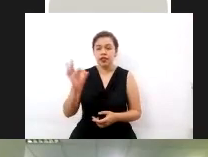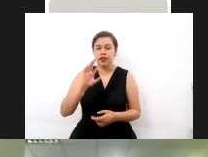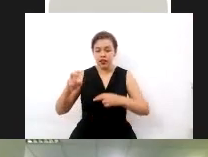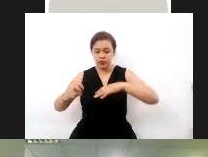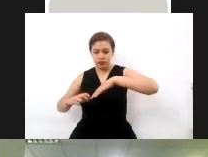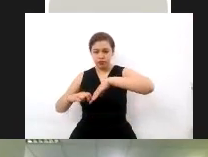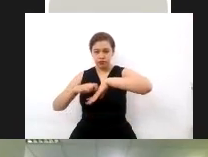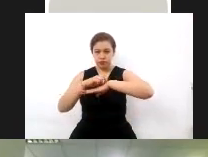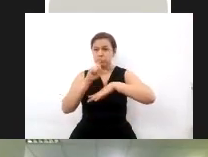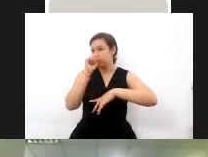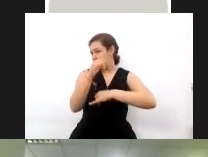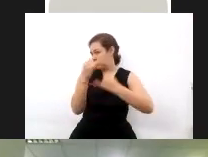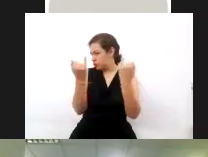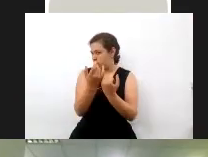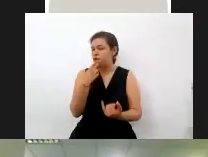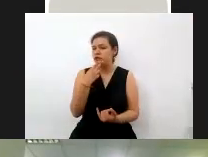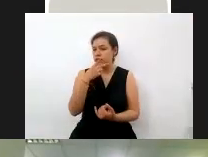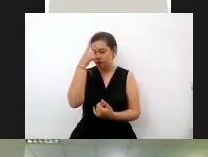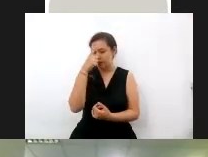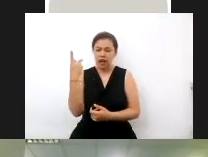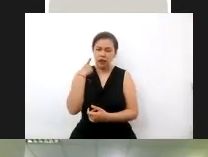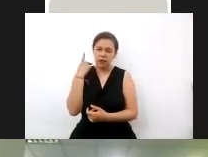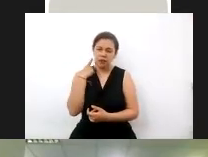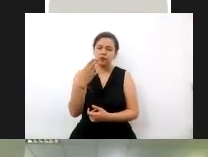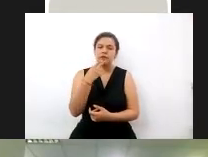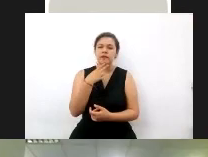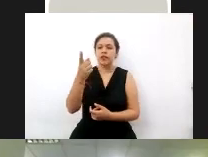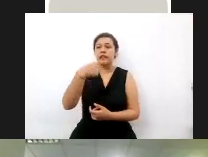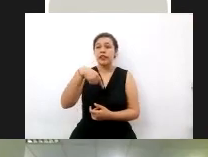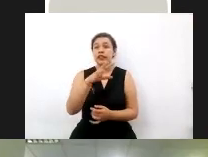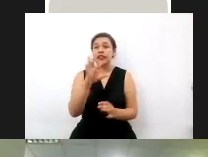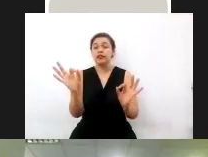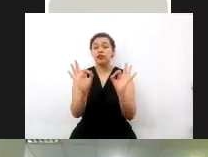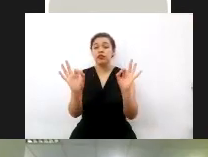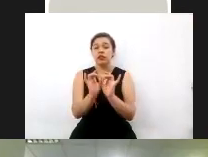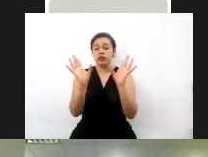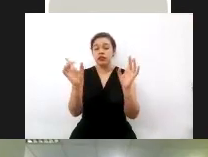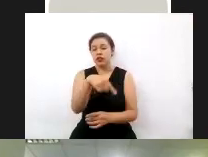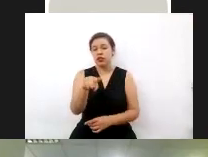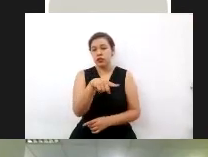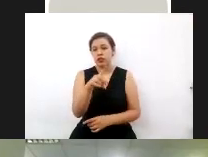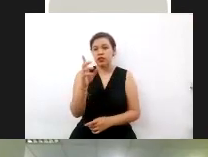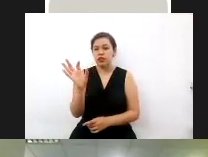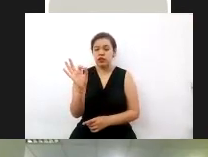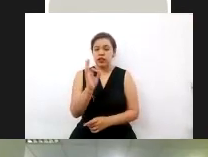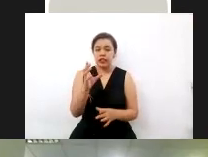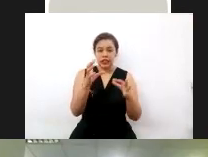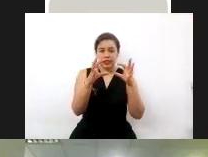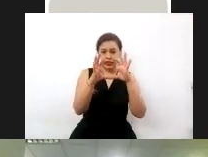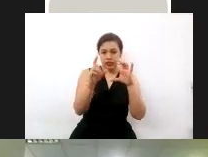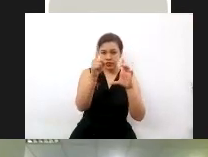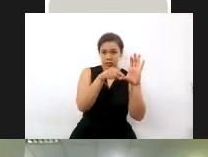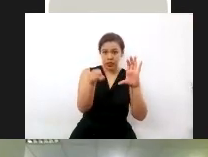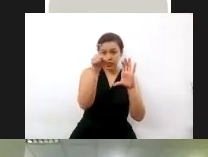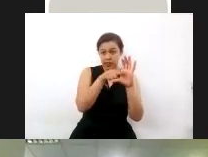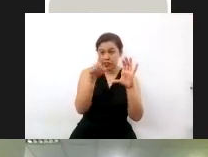se debe implementar una política en la que a lo mejor ustedes puedan, como les comentaba hace rato, colocar círculos, a lo mejor van a